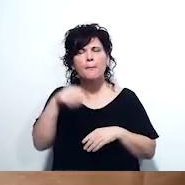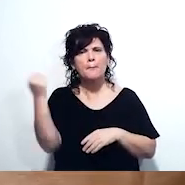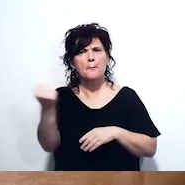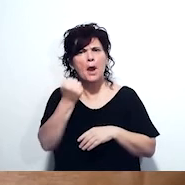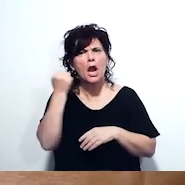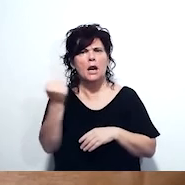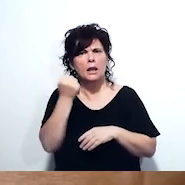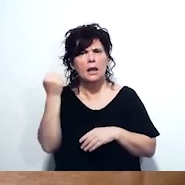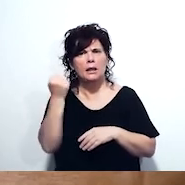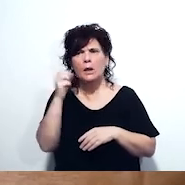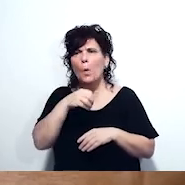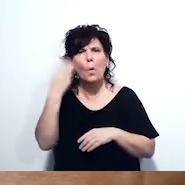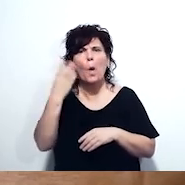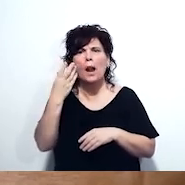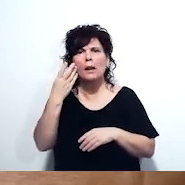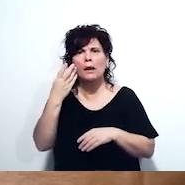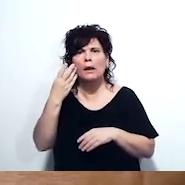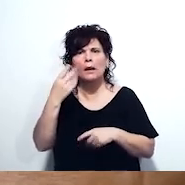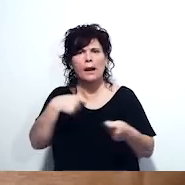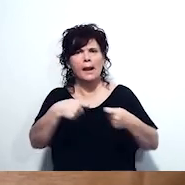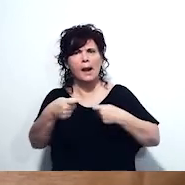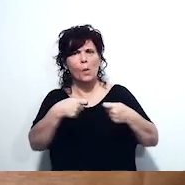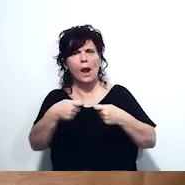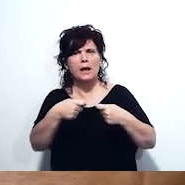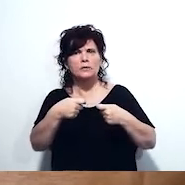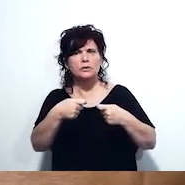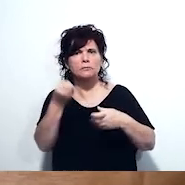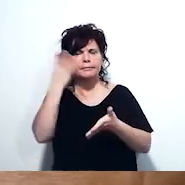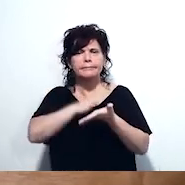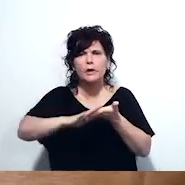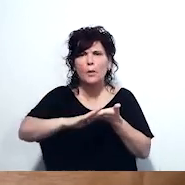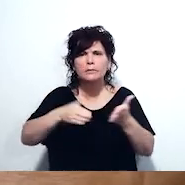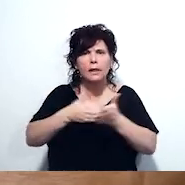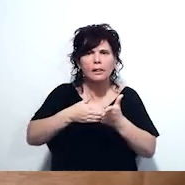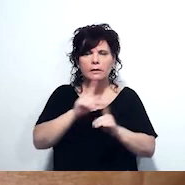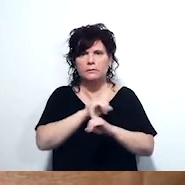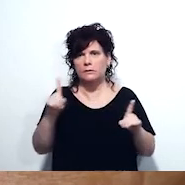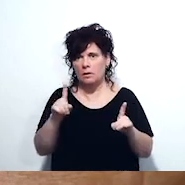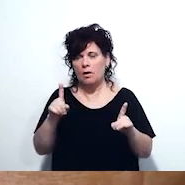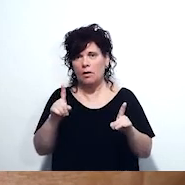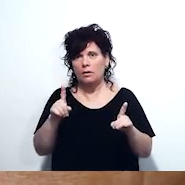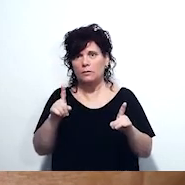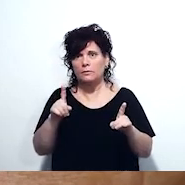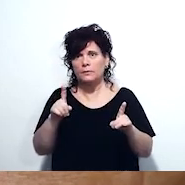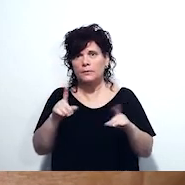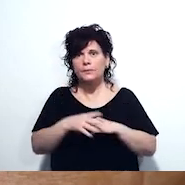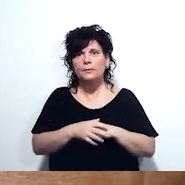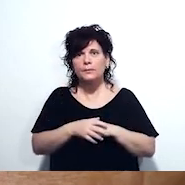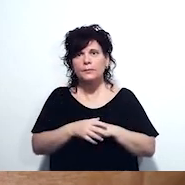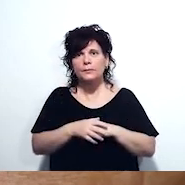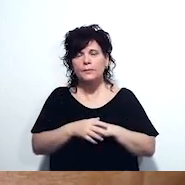Es importantísimo que cualquier regulación que se determine no impida la innovación. La regulación europea, de la que hemos hablado